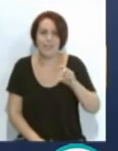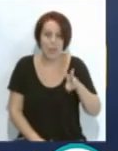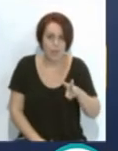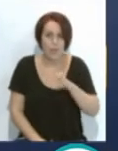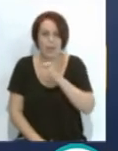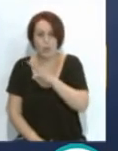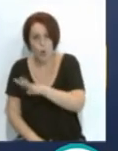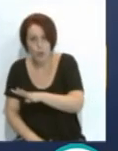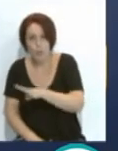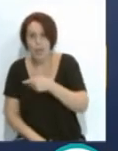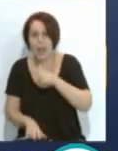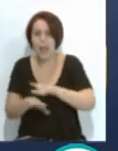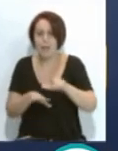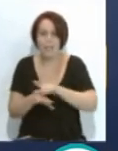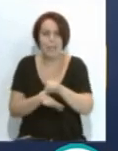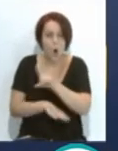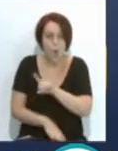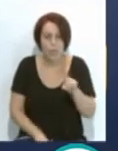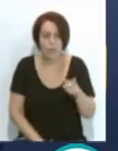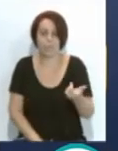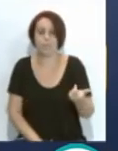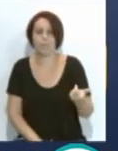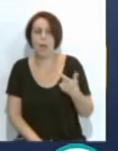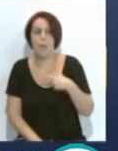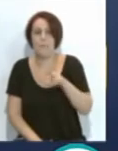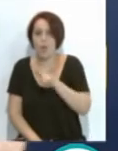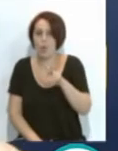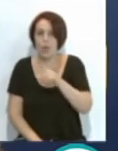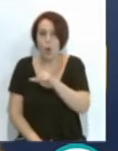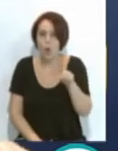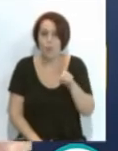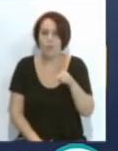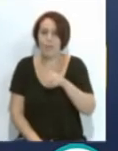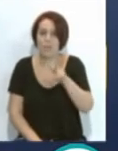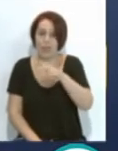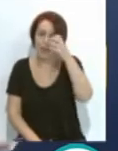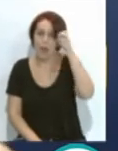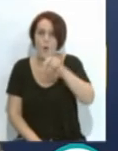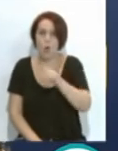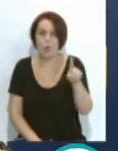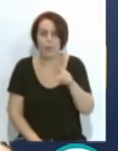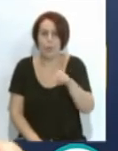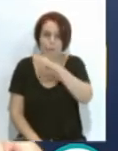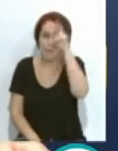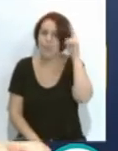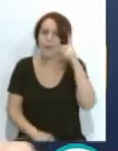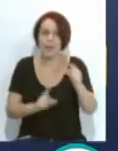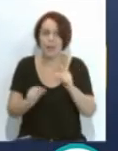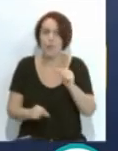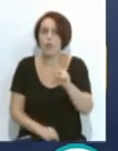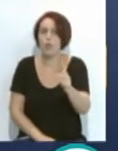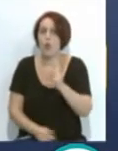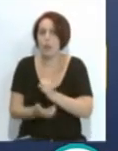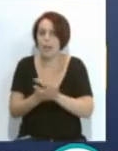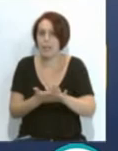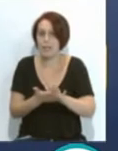9, el Levante 11, el Valladolid 11, el Villarreal 11. El Madrid ha sacado dos jugadores gratis que